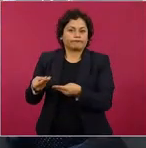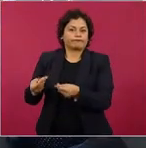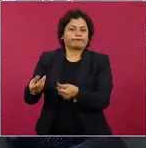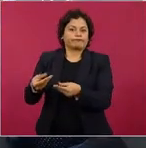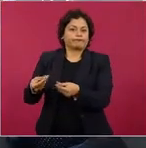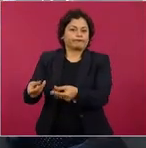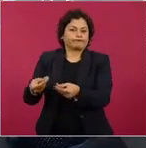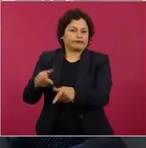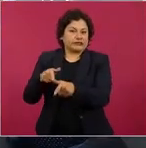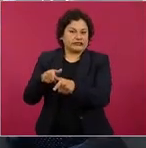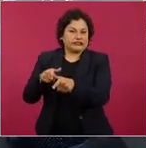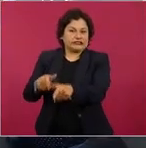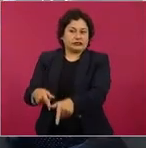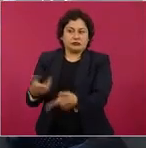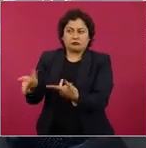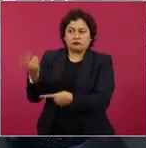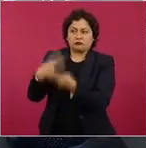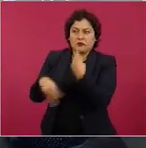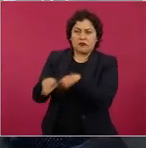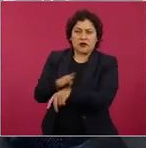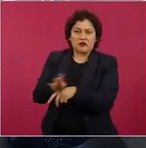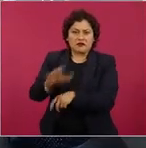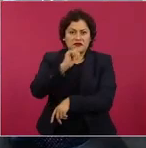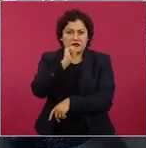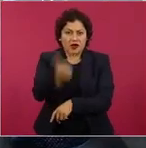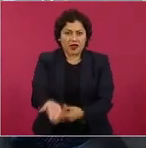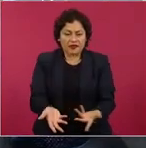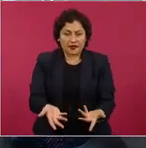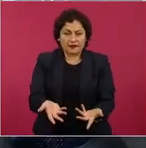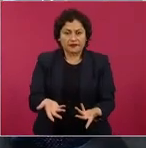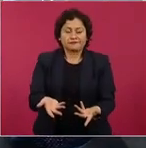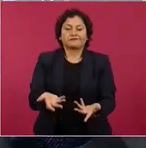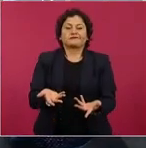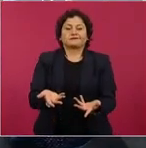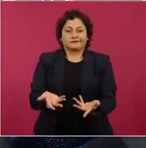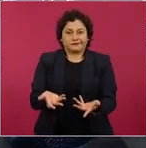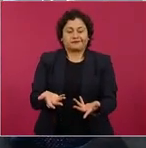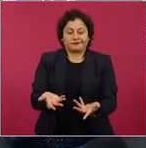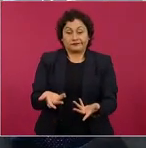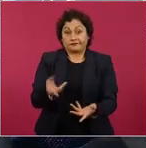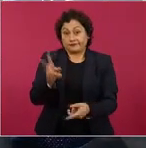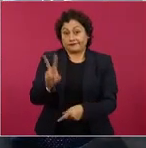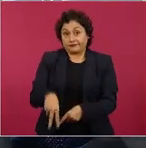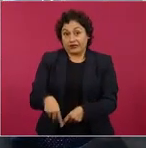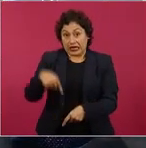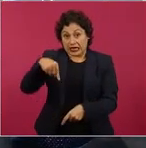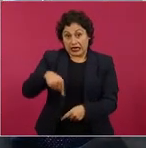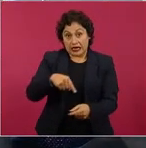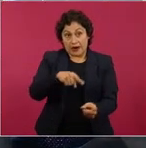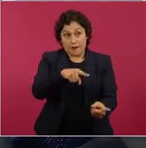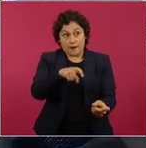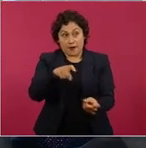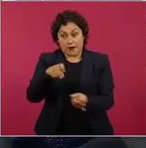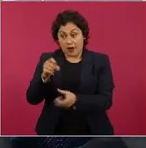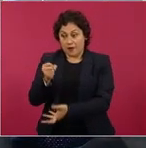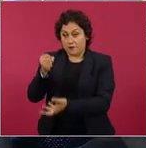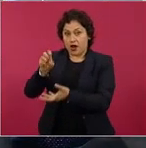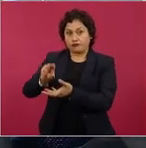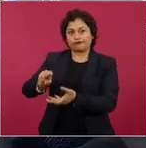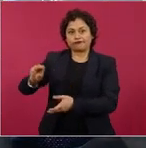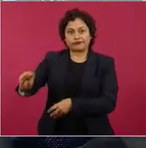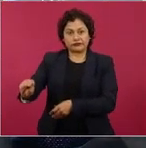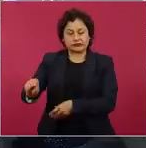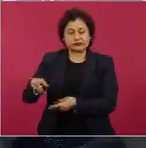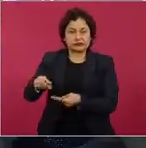sin beneficios. Y hay que estar aportando del presupuesto. Entonces se